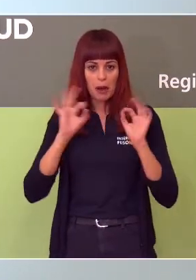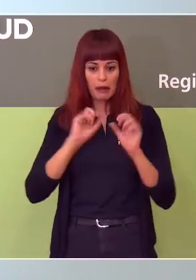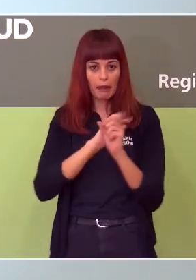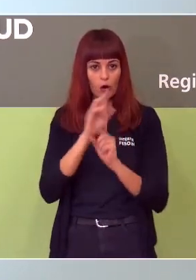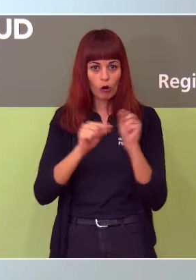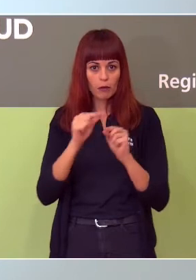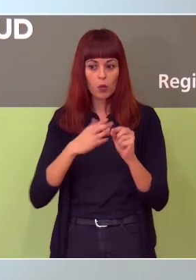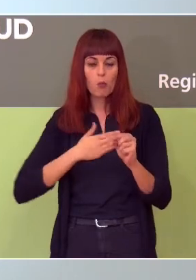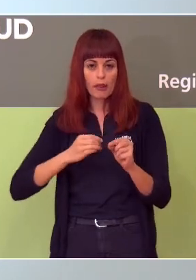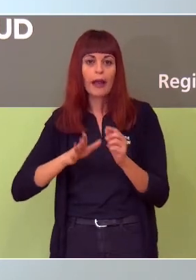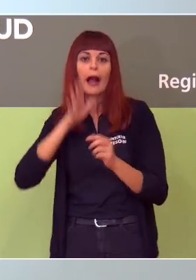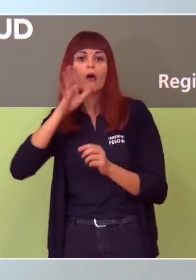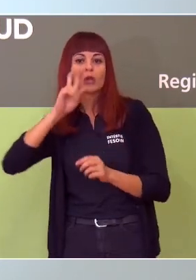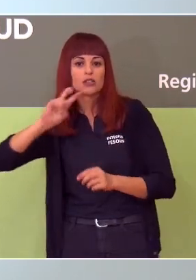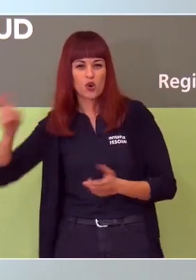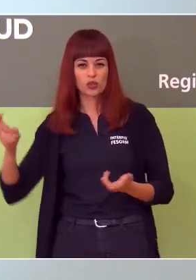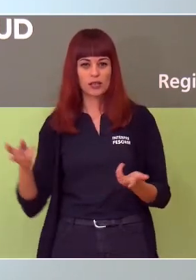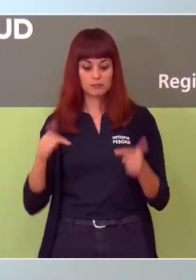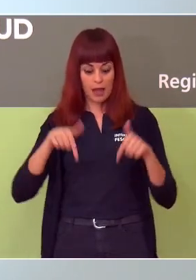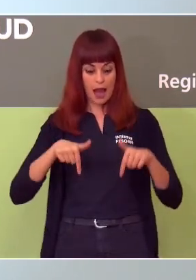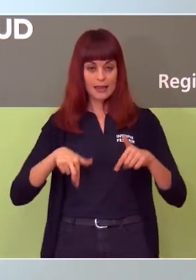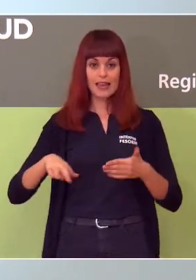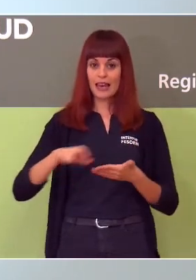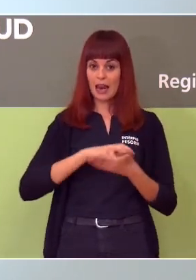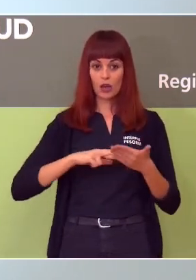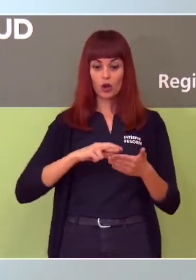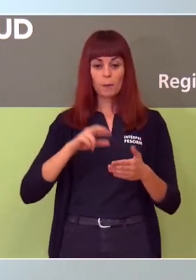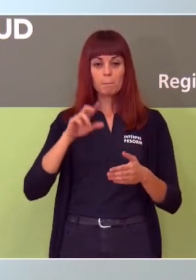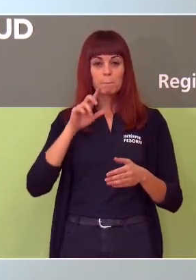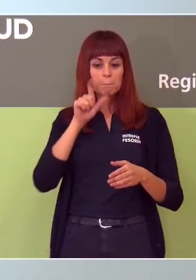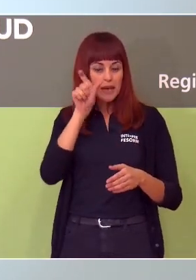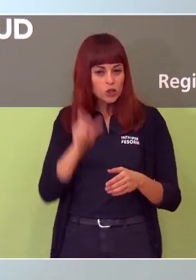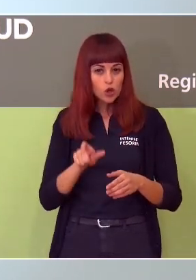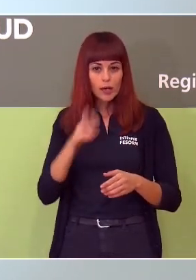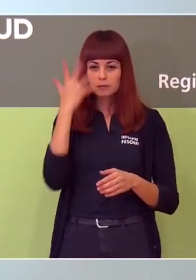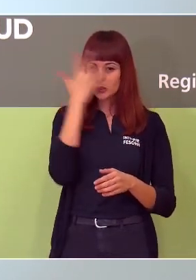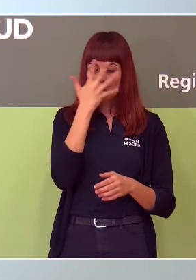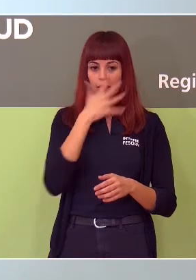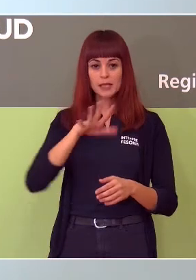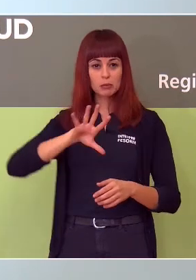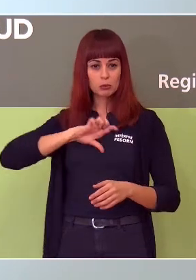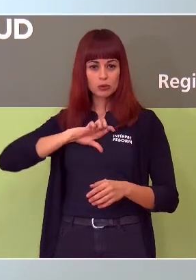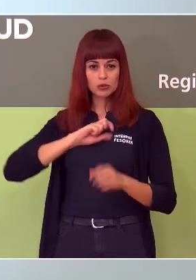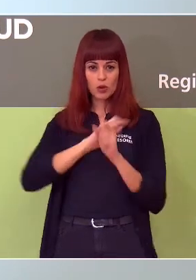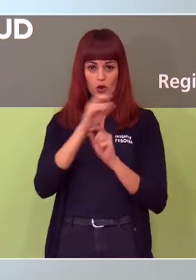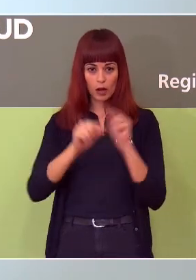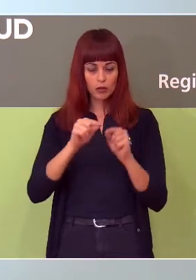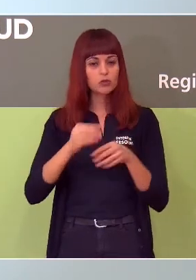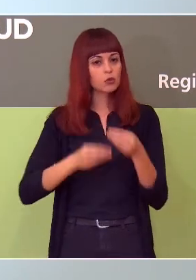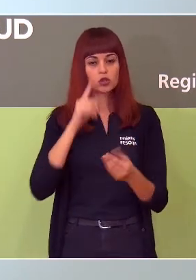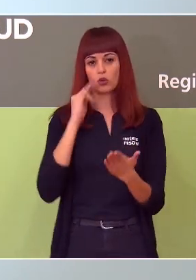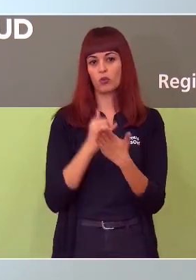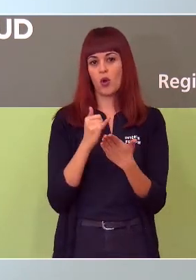fallece por esa otra causa. Nosotros aquí en la región, cualquier persona que ha tenido un síntoma sospechoso de coronavirus desde el principio se le han hecho